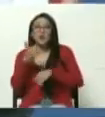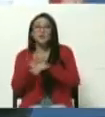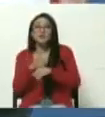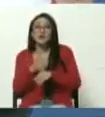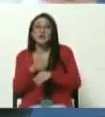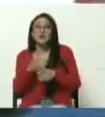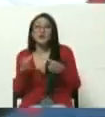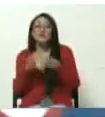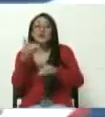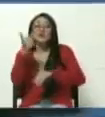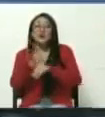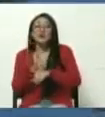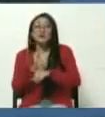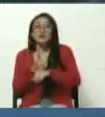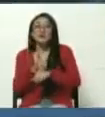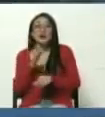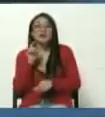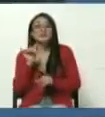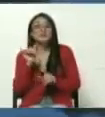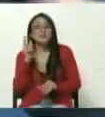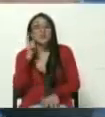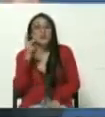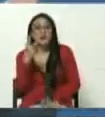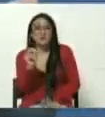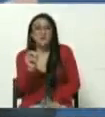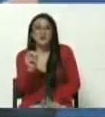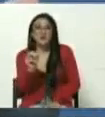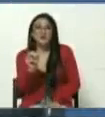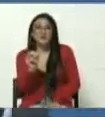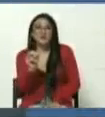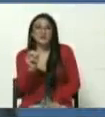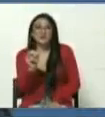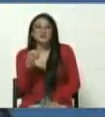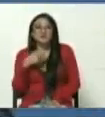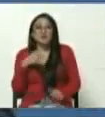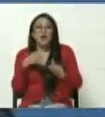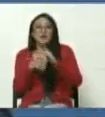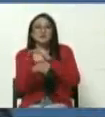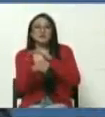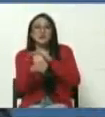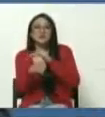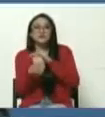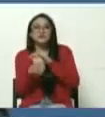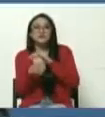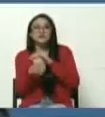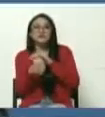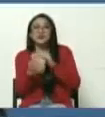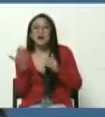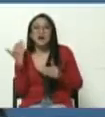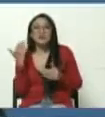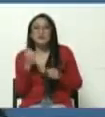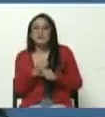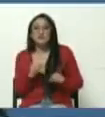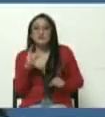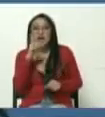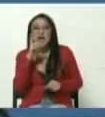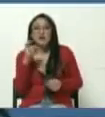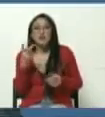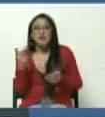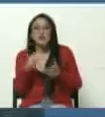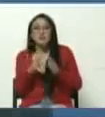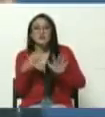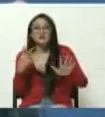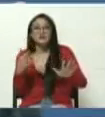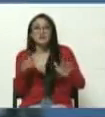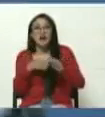directiva, ¿vale? Y el día 20 pudimos tener acceso, porque no lo habíamos tenido desde el año 2019,